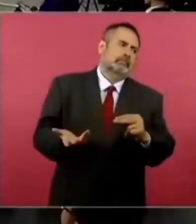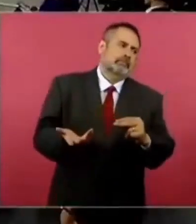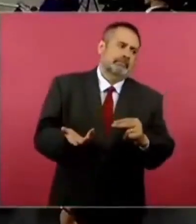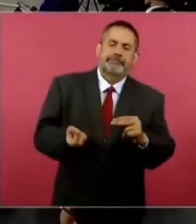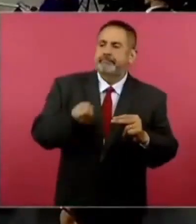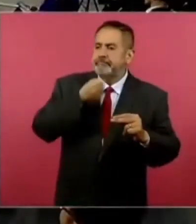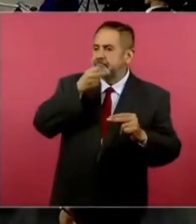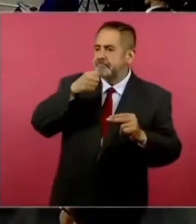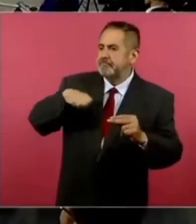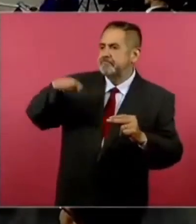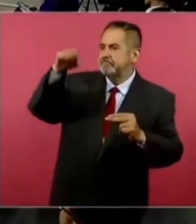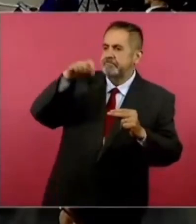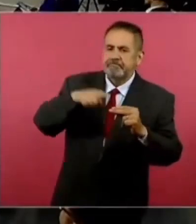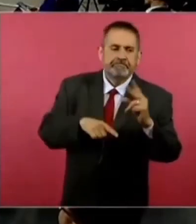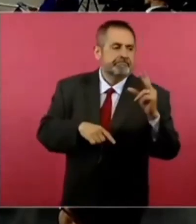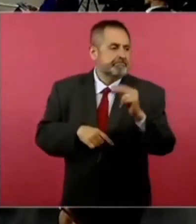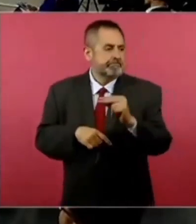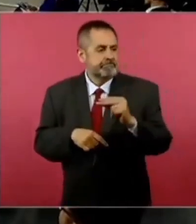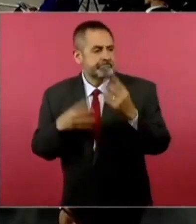a votar en contra